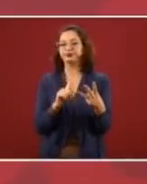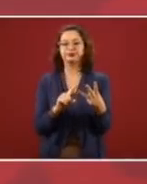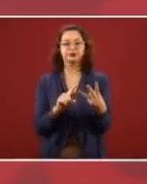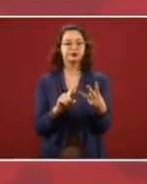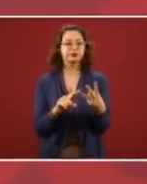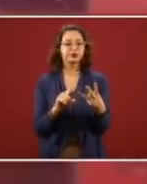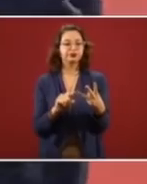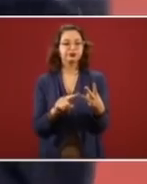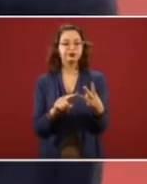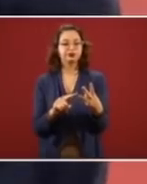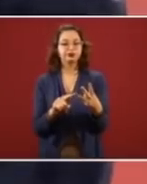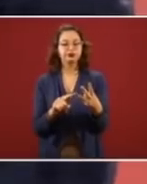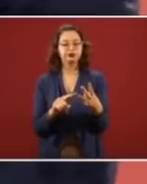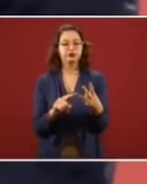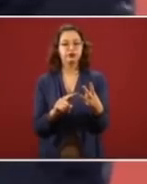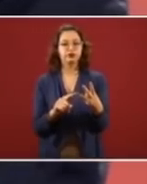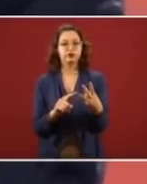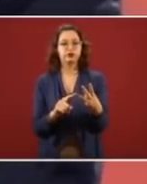sí, es